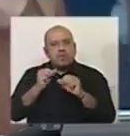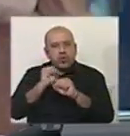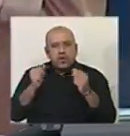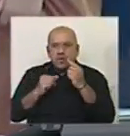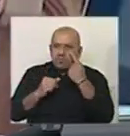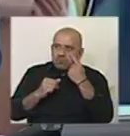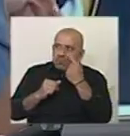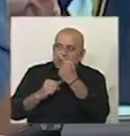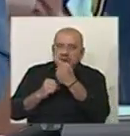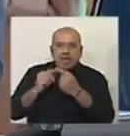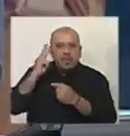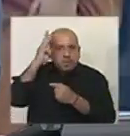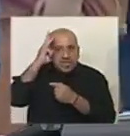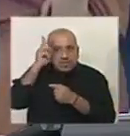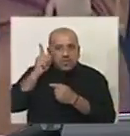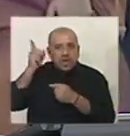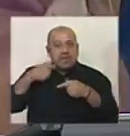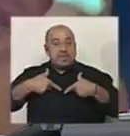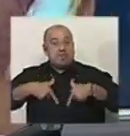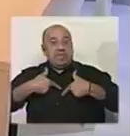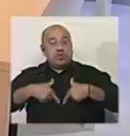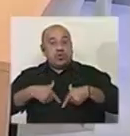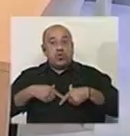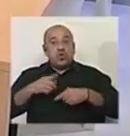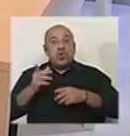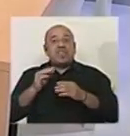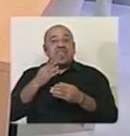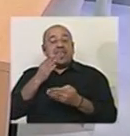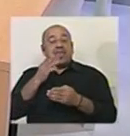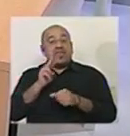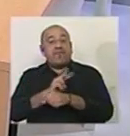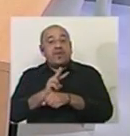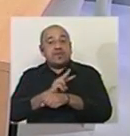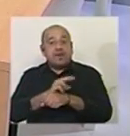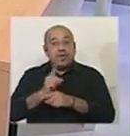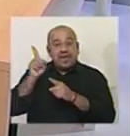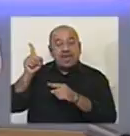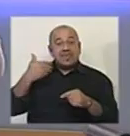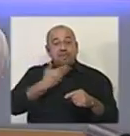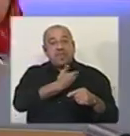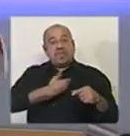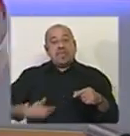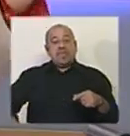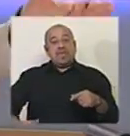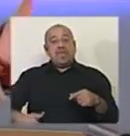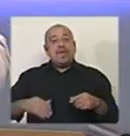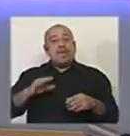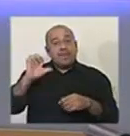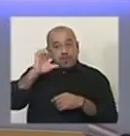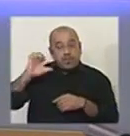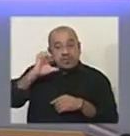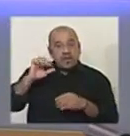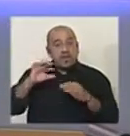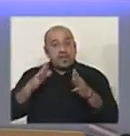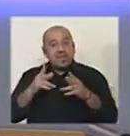polémico príncipe heredero, que además es el ministro del Interior de Arabia Saudita. Es el presidente de Aramco, que es la empresa nacional estatal